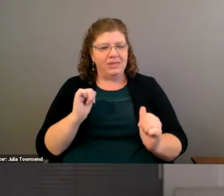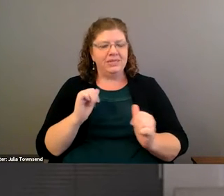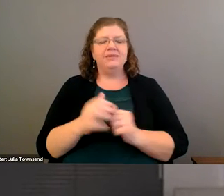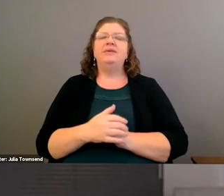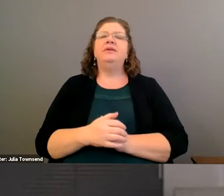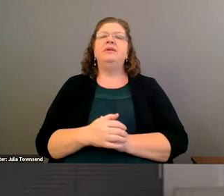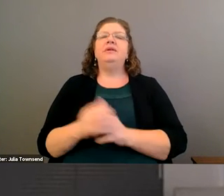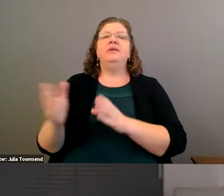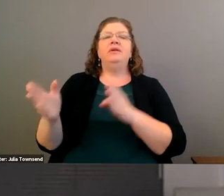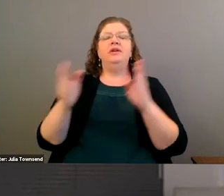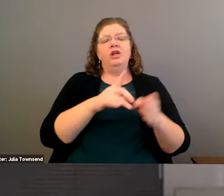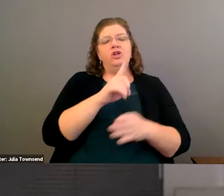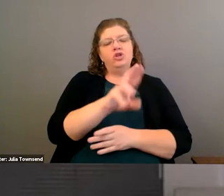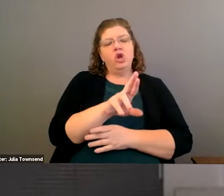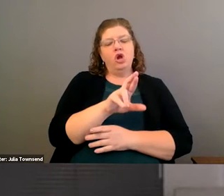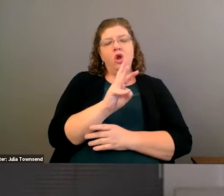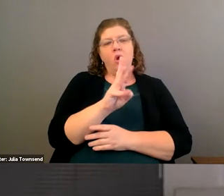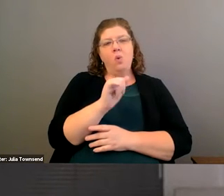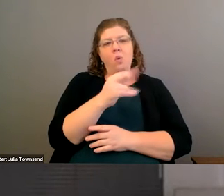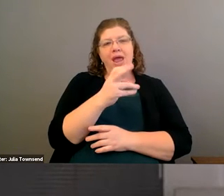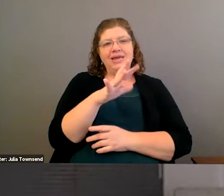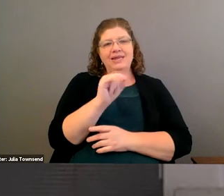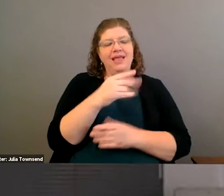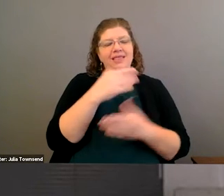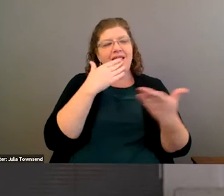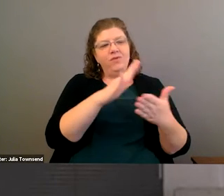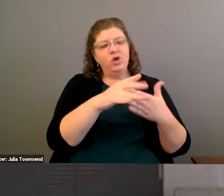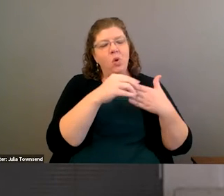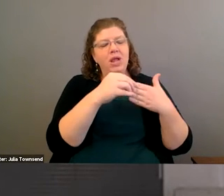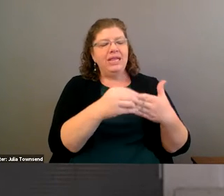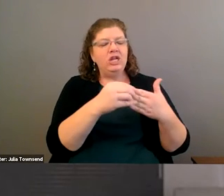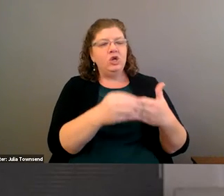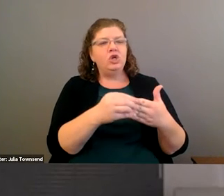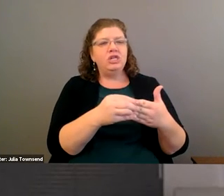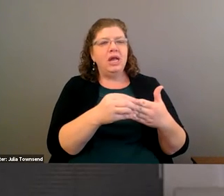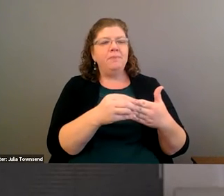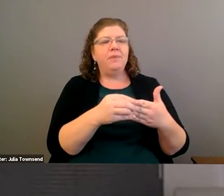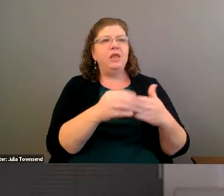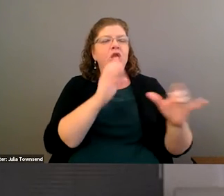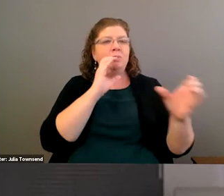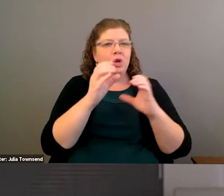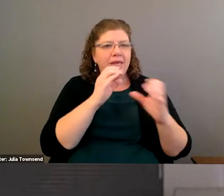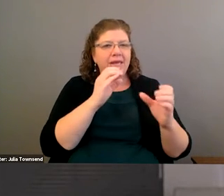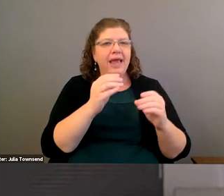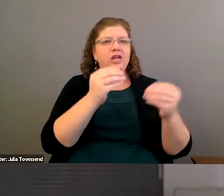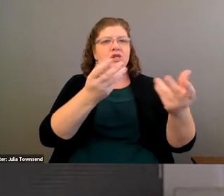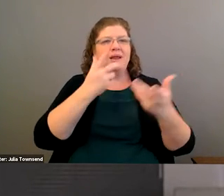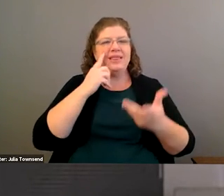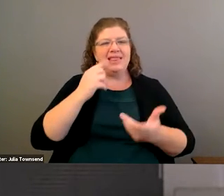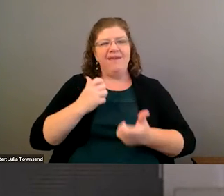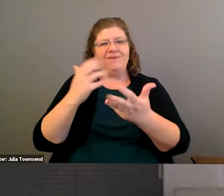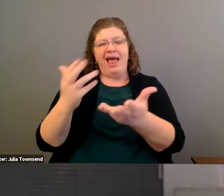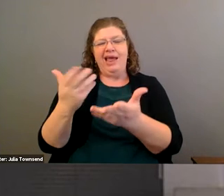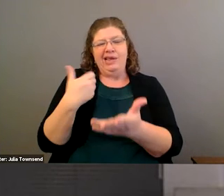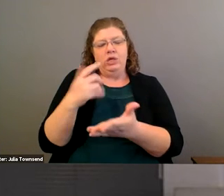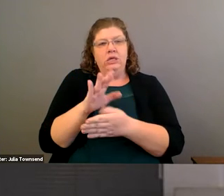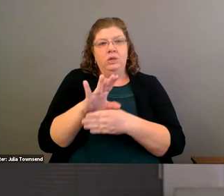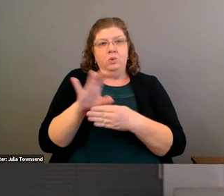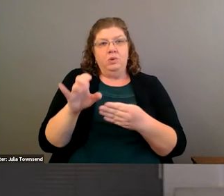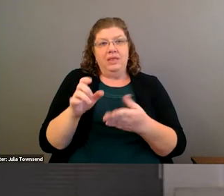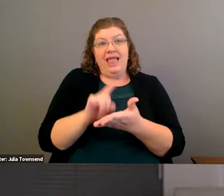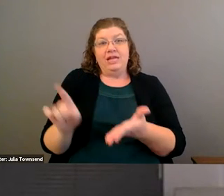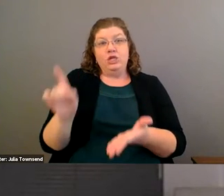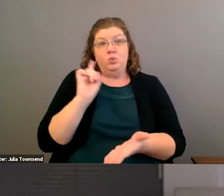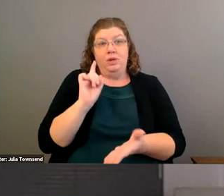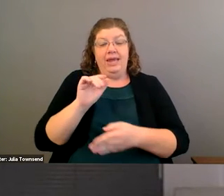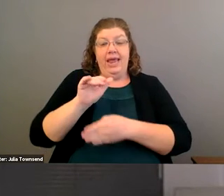a que eso fuera realidad. Y gracias a la doctora Wagner por su liderazgo, por su comunicación tan pronto pasó